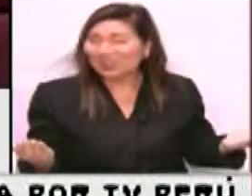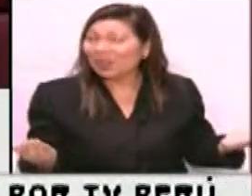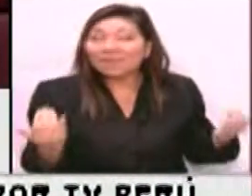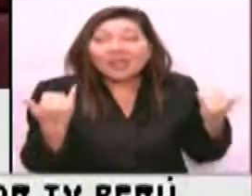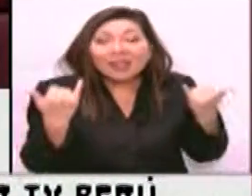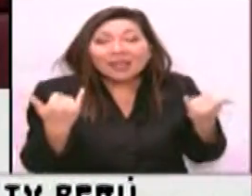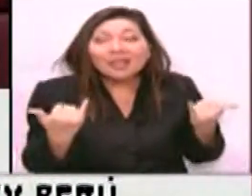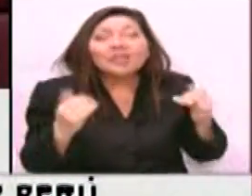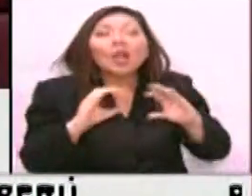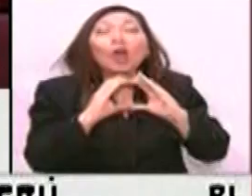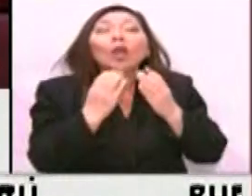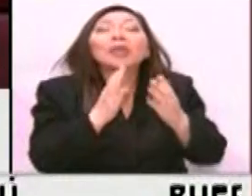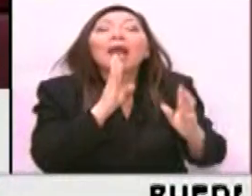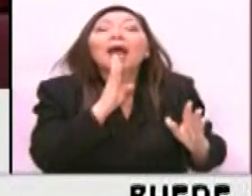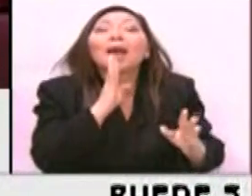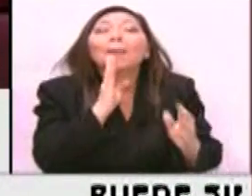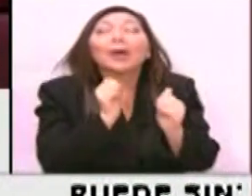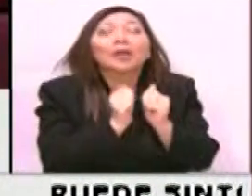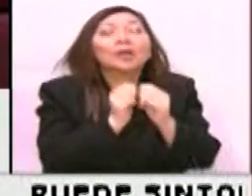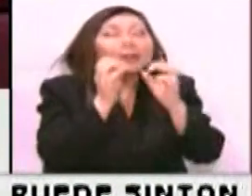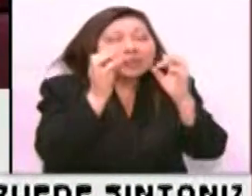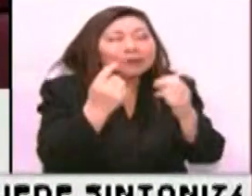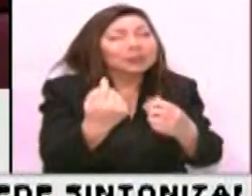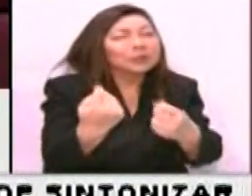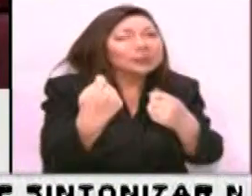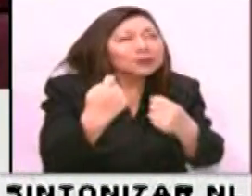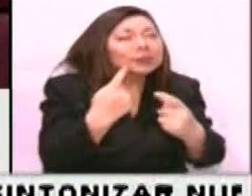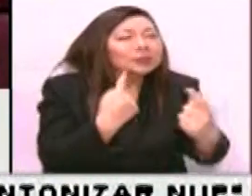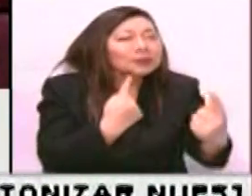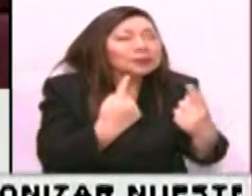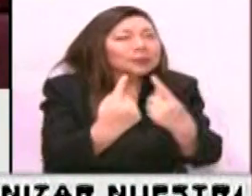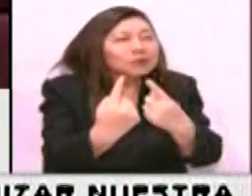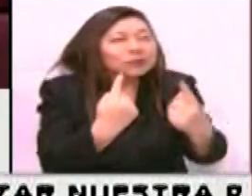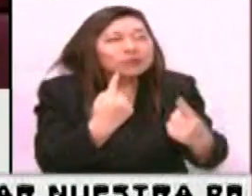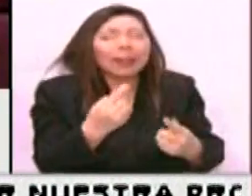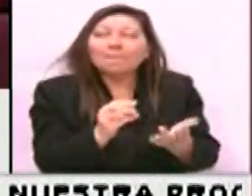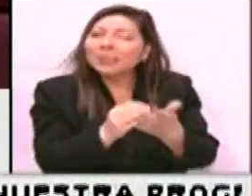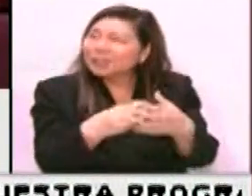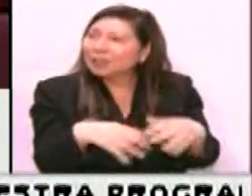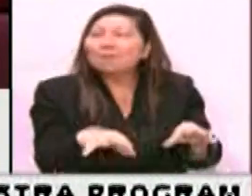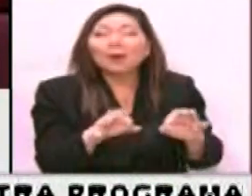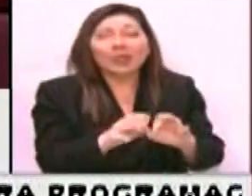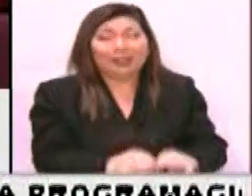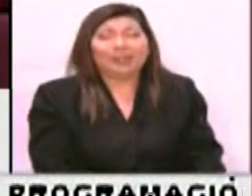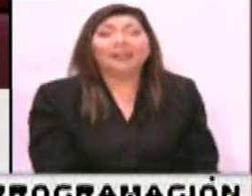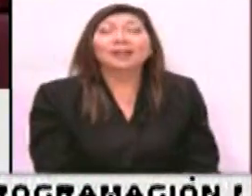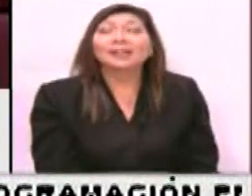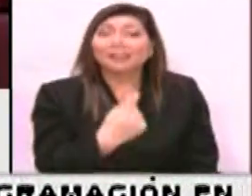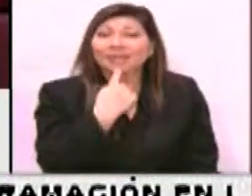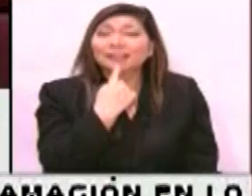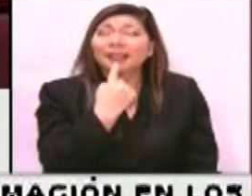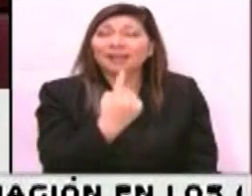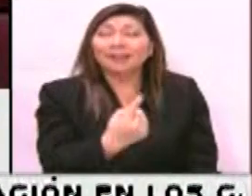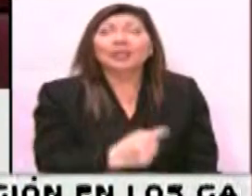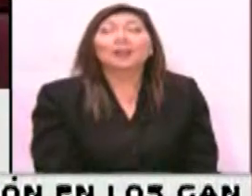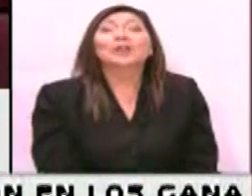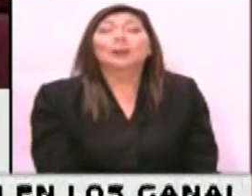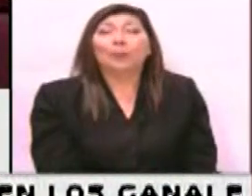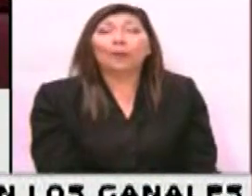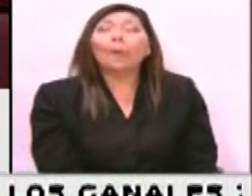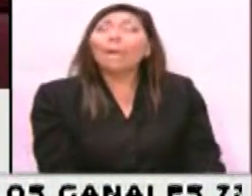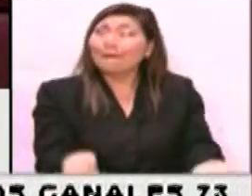eso. El Congreso es dialogar y convencernos unos a otros. Se dijo,